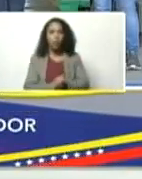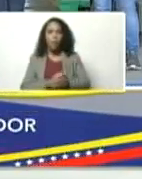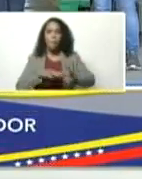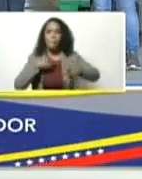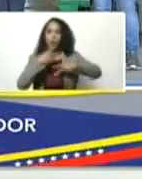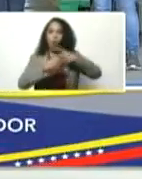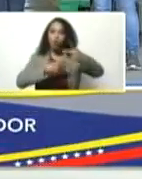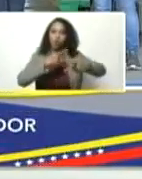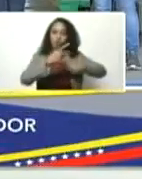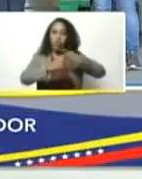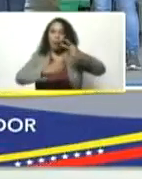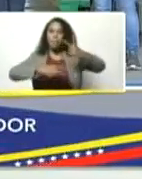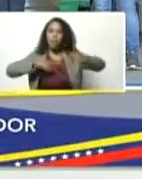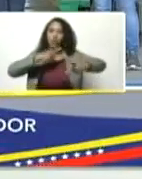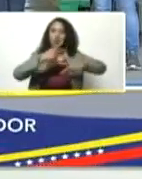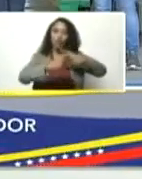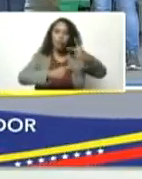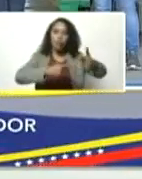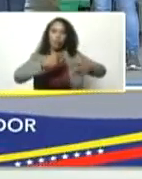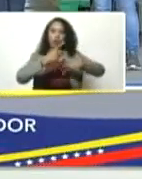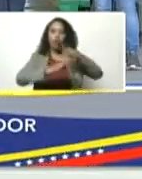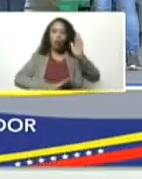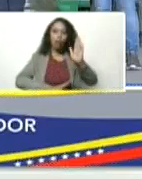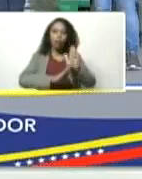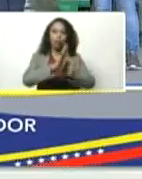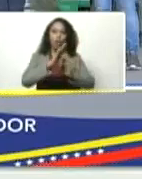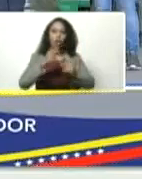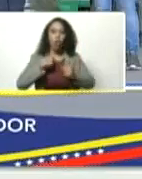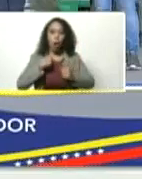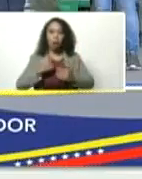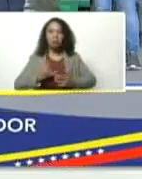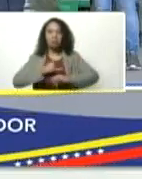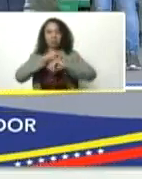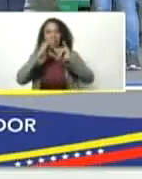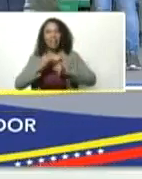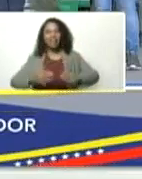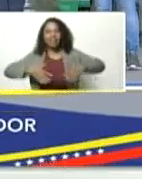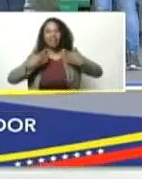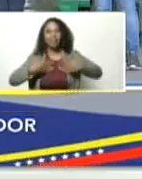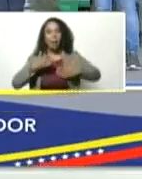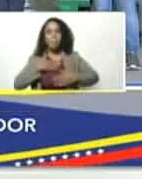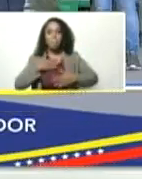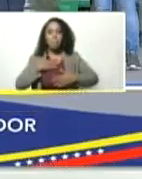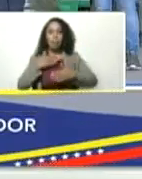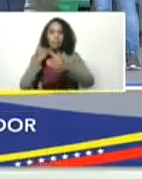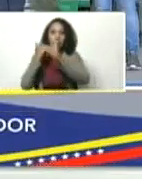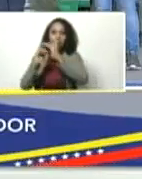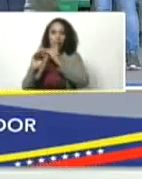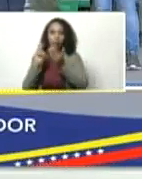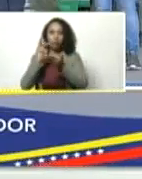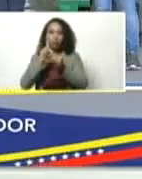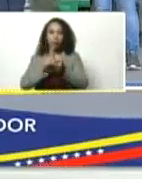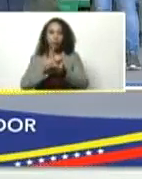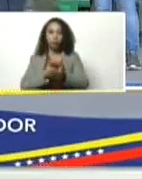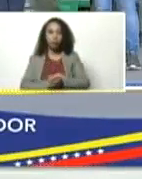producir, producir, producir. Y yo me alegro que mi mensaje esté